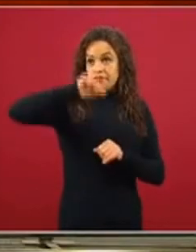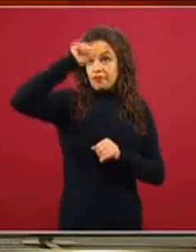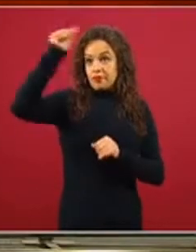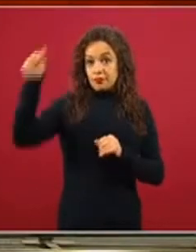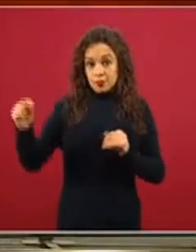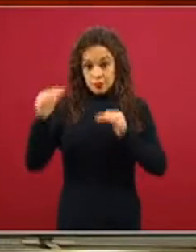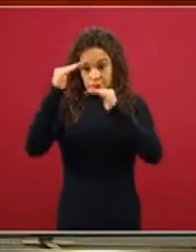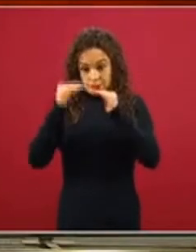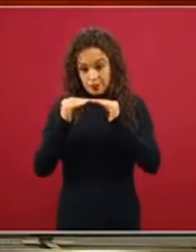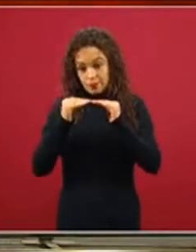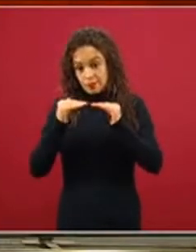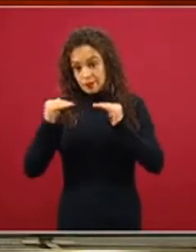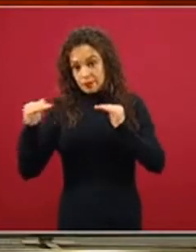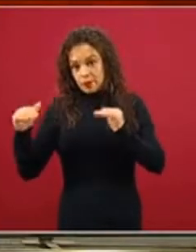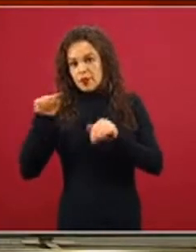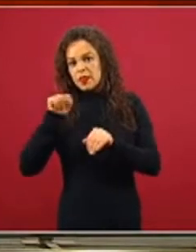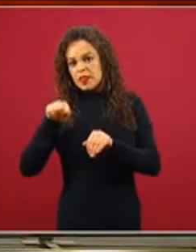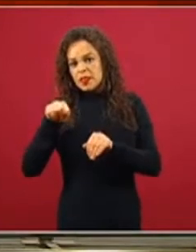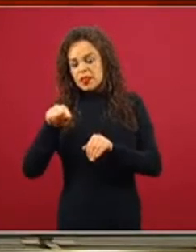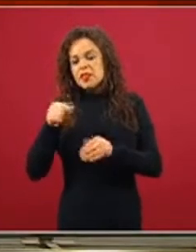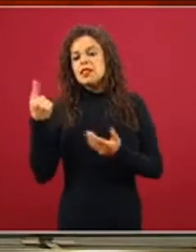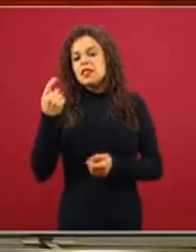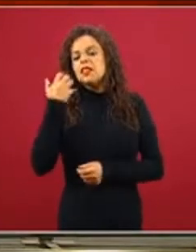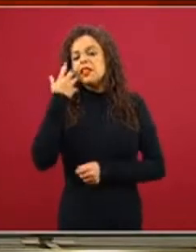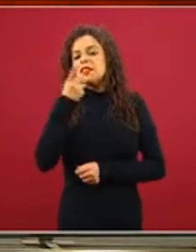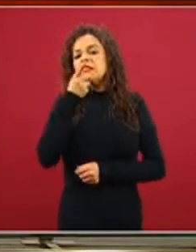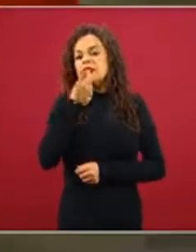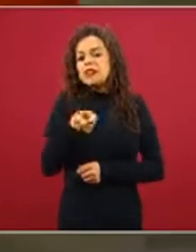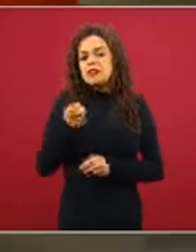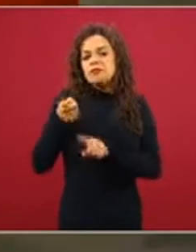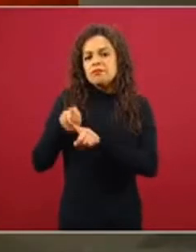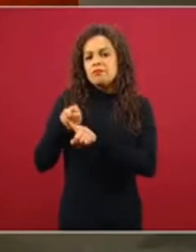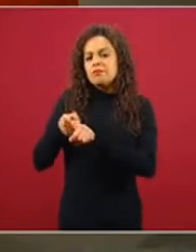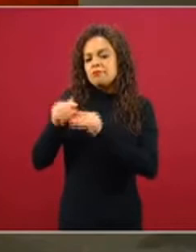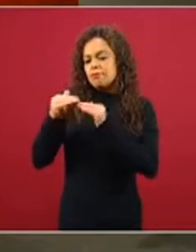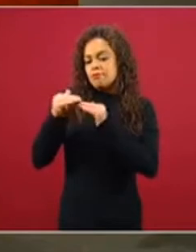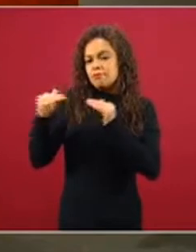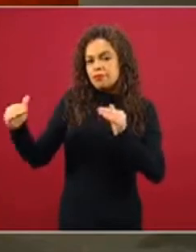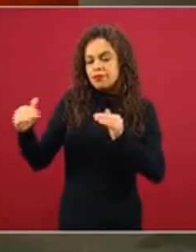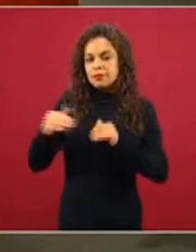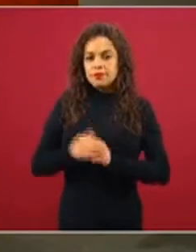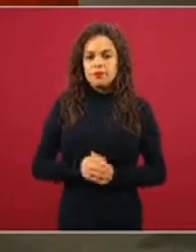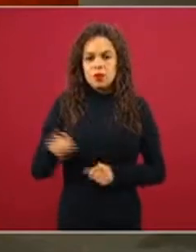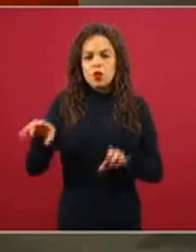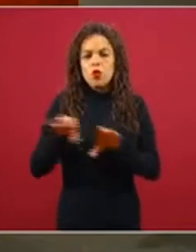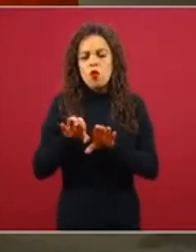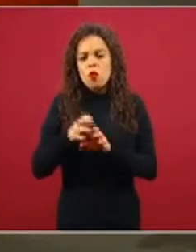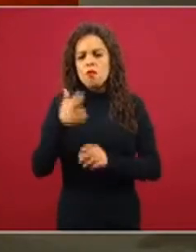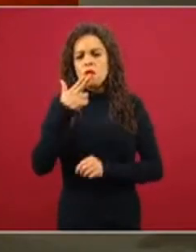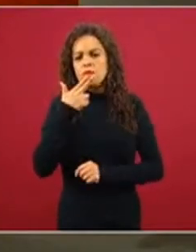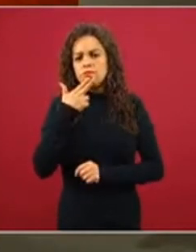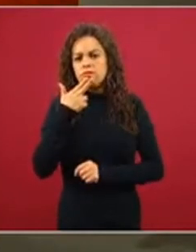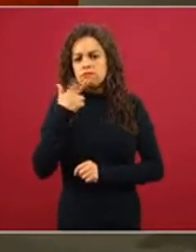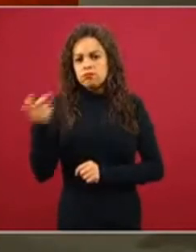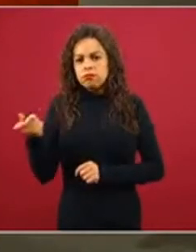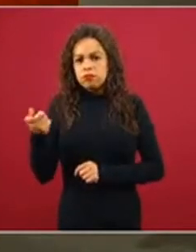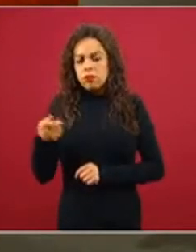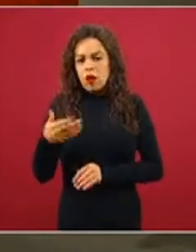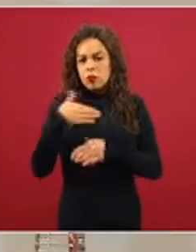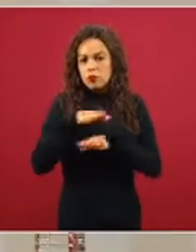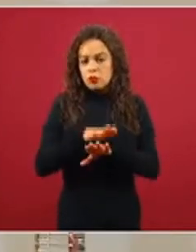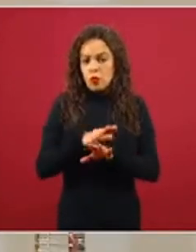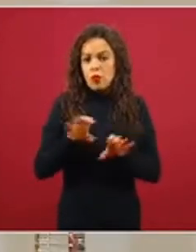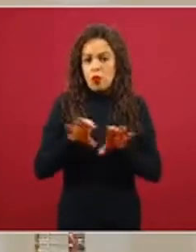significa este aplanamiento. El mecanismo por el que funcionan estas medidas es precisamente porque se